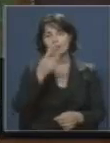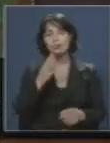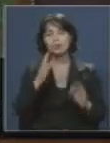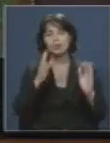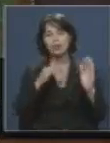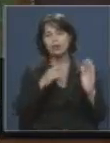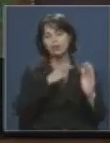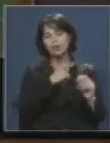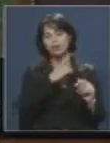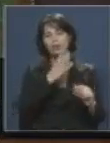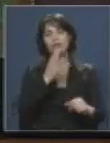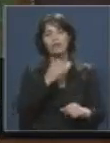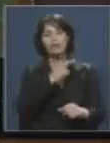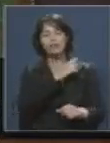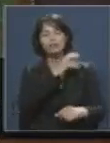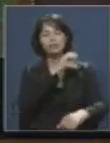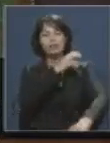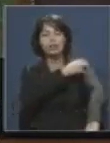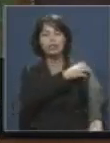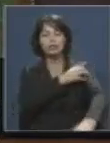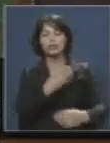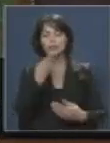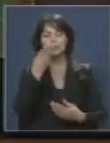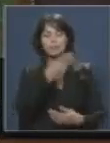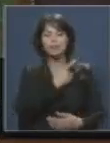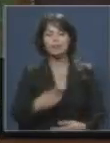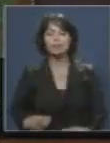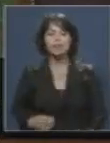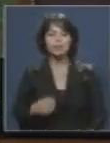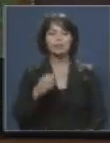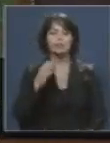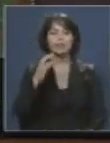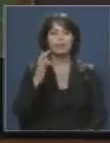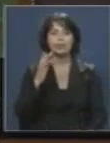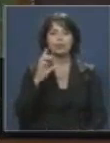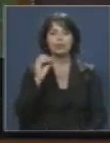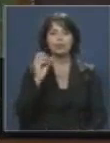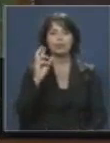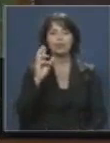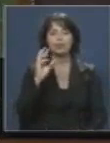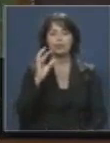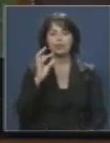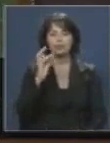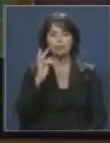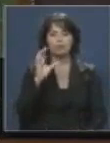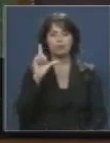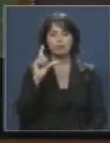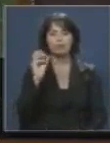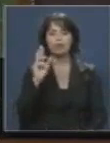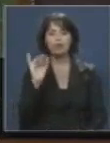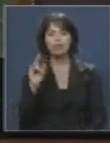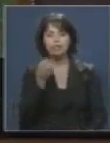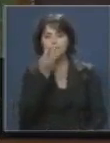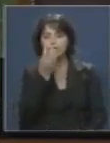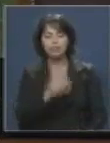su zona. A continuación le ofrezco la palabra al diputado don Iván Flores, hasta por 2 minutos y medio.